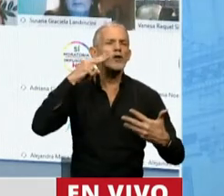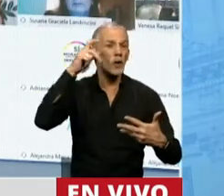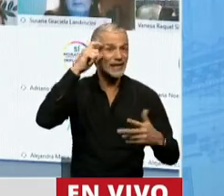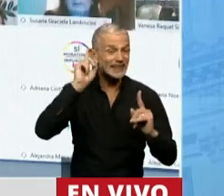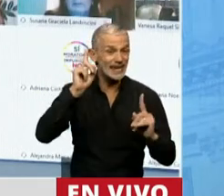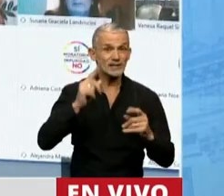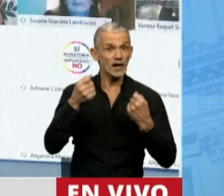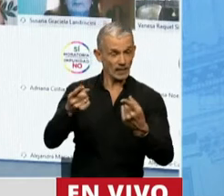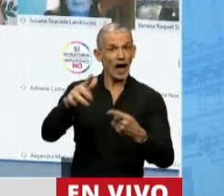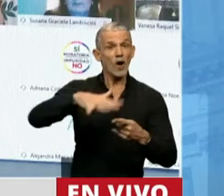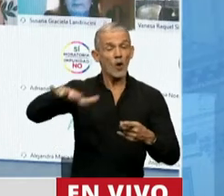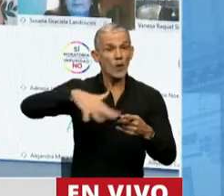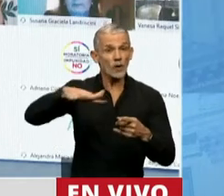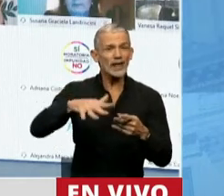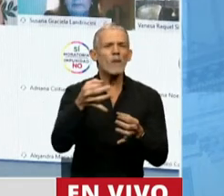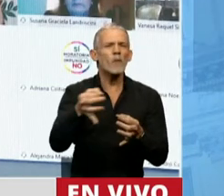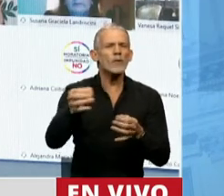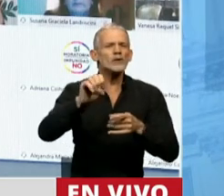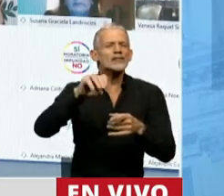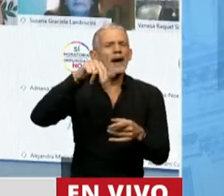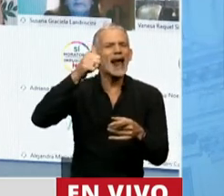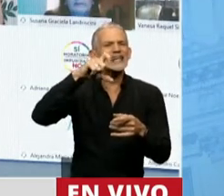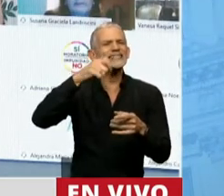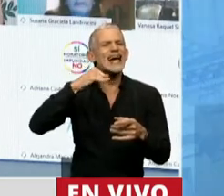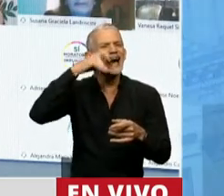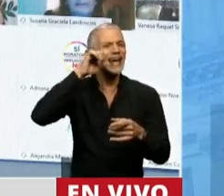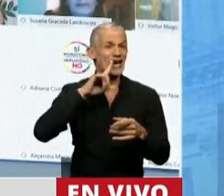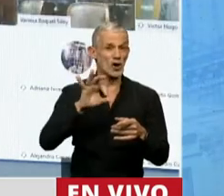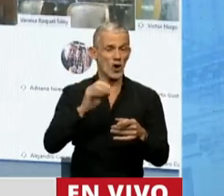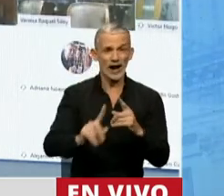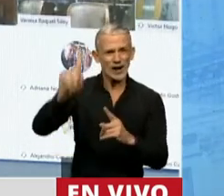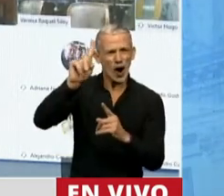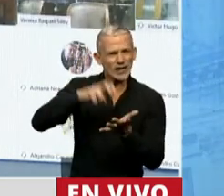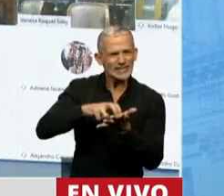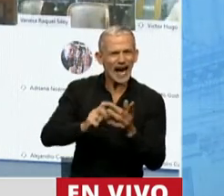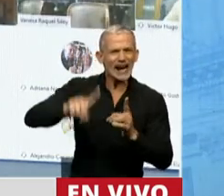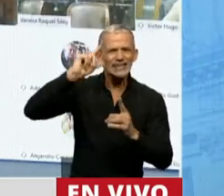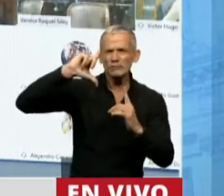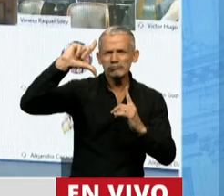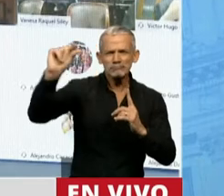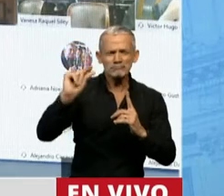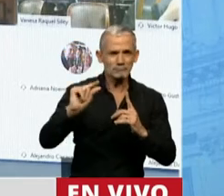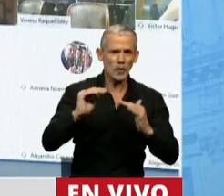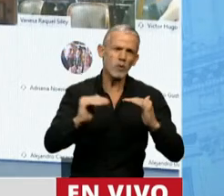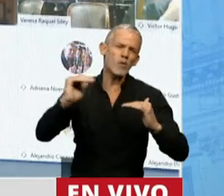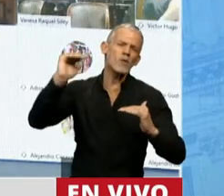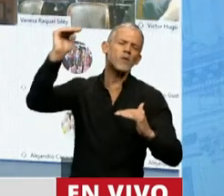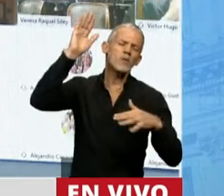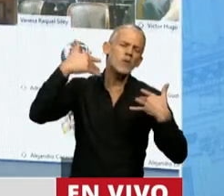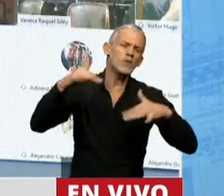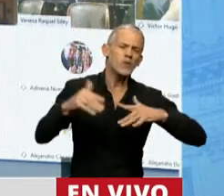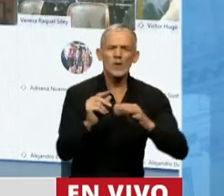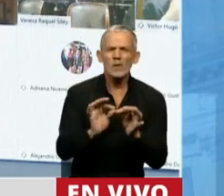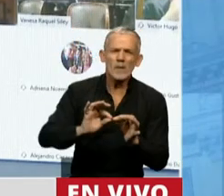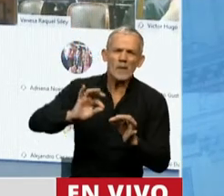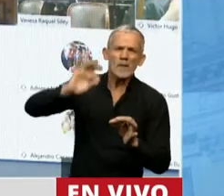se le permitió a una comunidad en un pueblo que se llama Nazareno, en Santa Victoria, al norte de mi provincia, allá a muchos niveles, a muchos